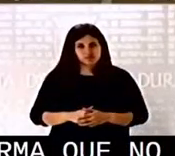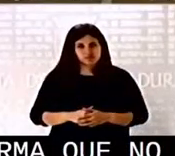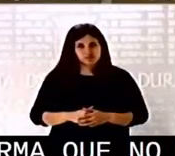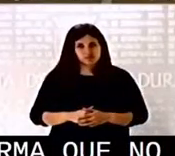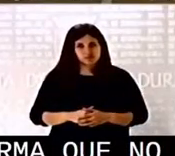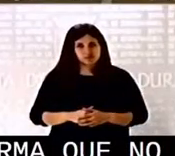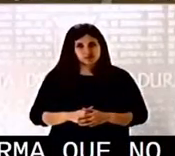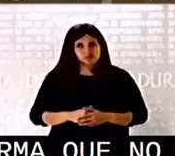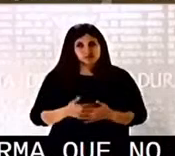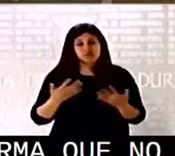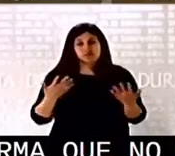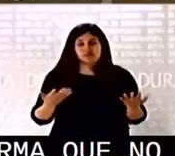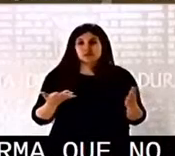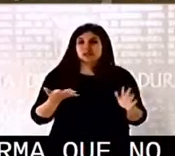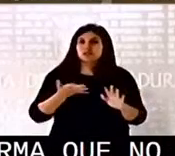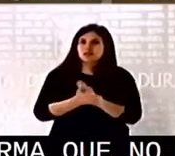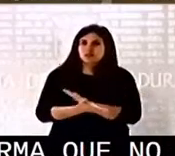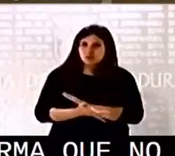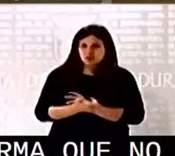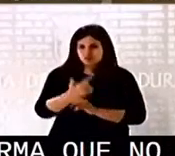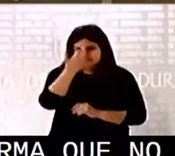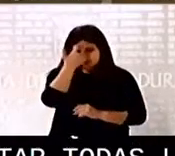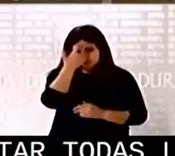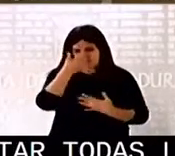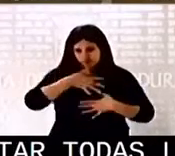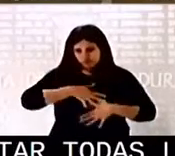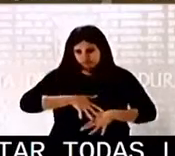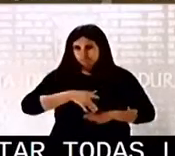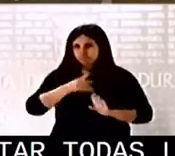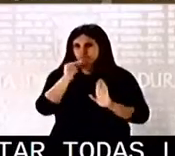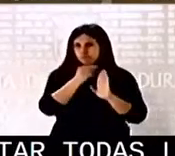Y que eso nos lleve a adoptar todas las medidas posibles,